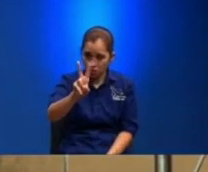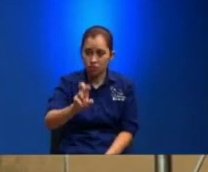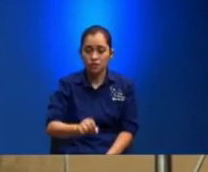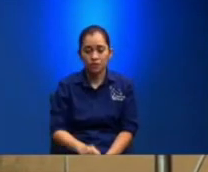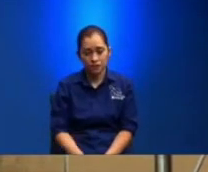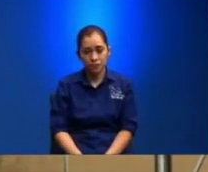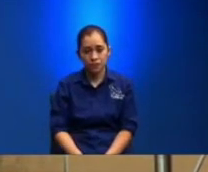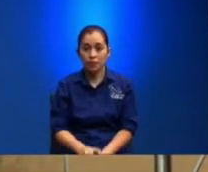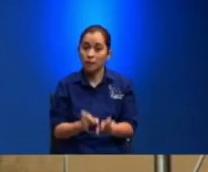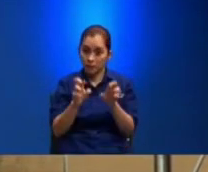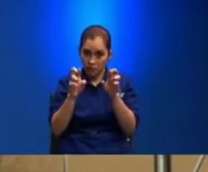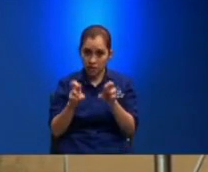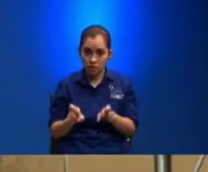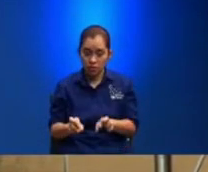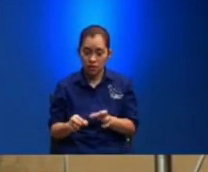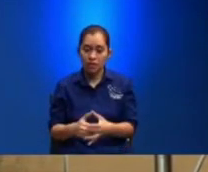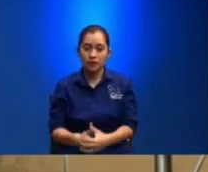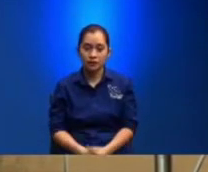menos